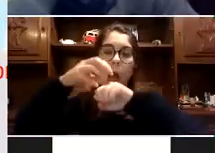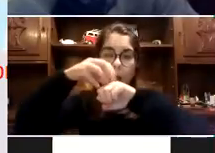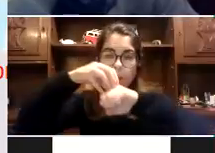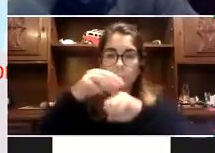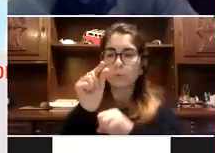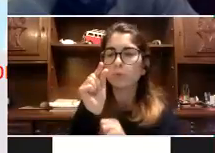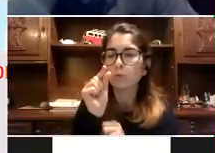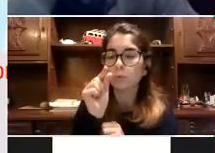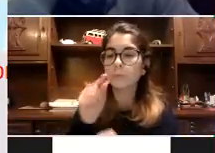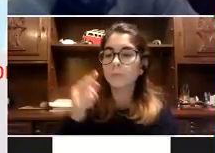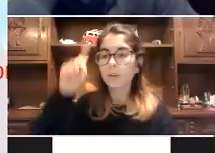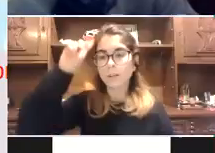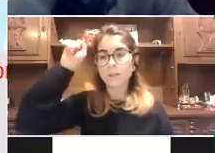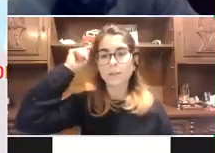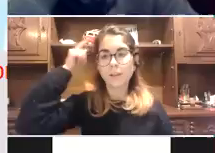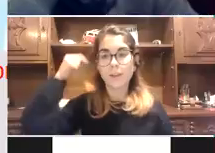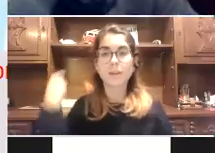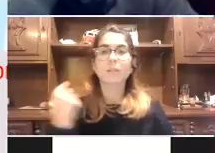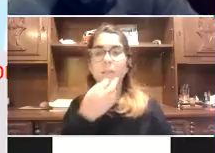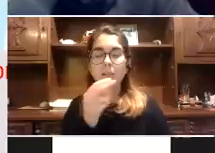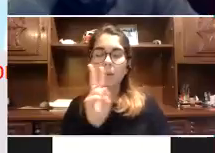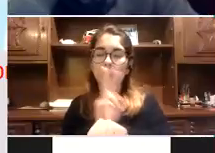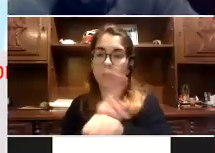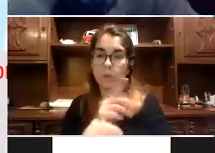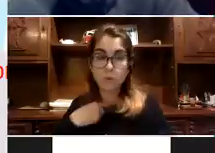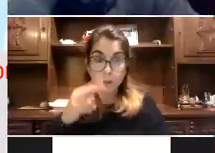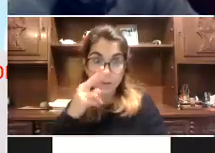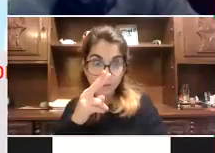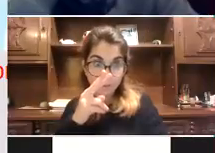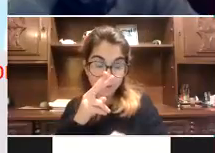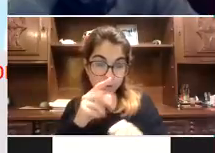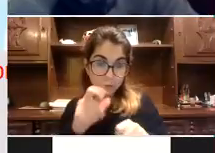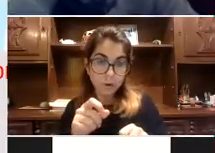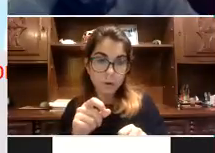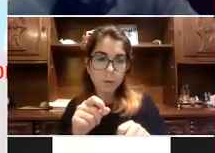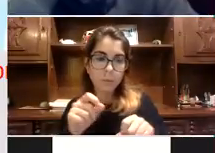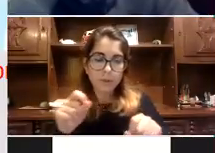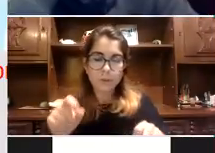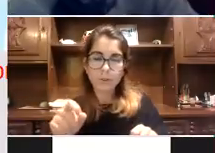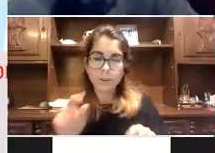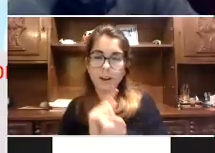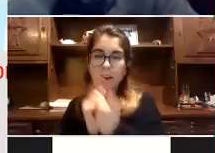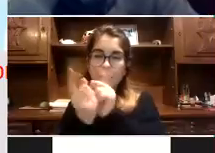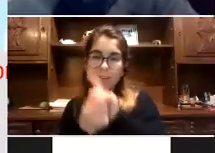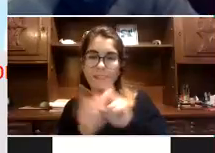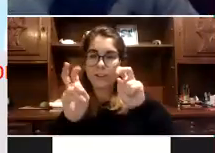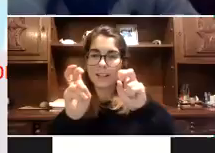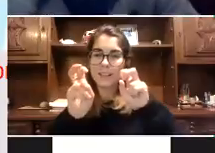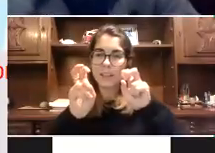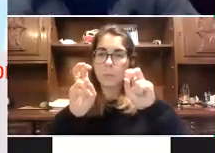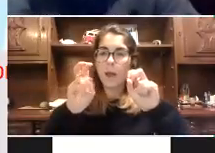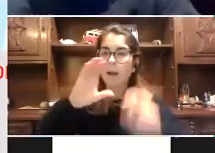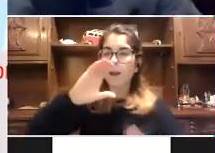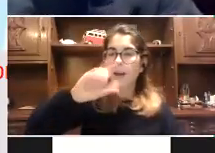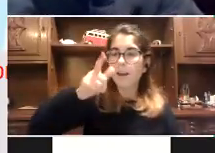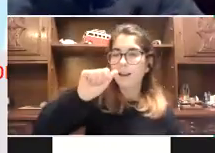¿Profesor? Sí. Yo esa analogía la había visto, pero al revés, desde la perspectiva de la galaxia. Ah, claro. De cómo, claro,